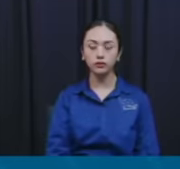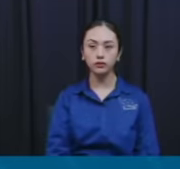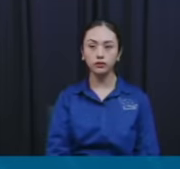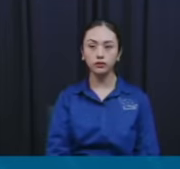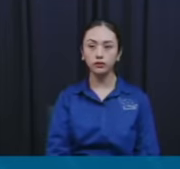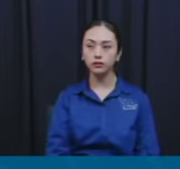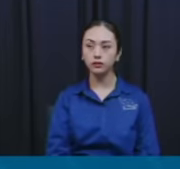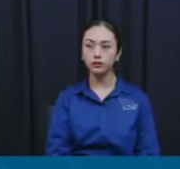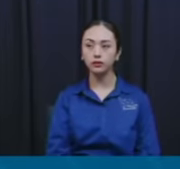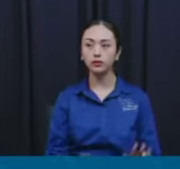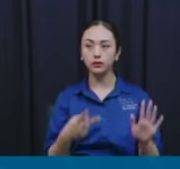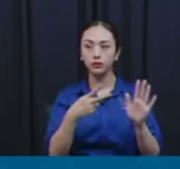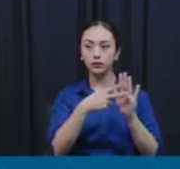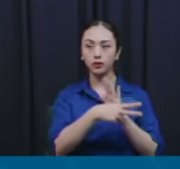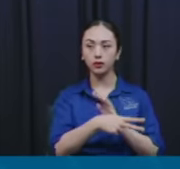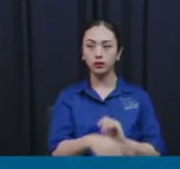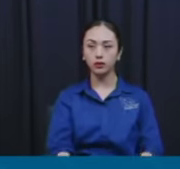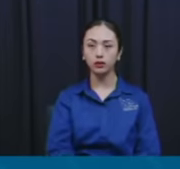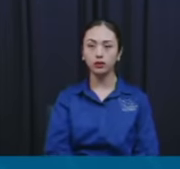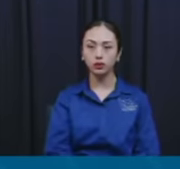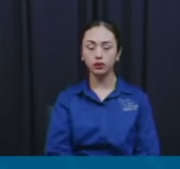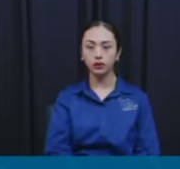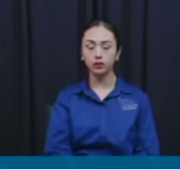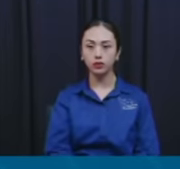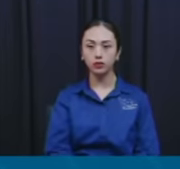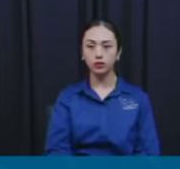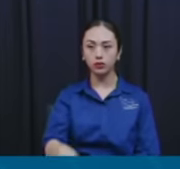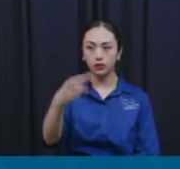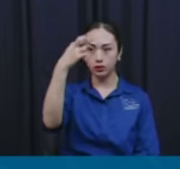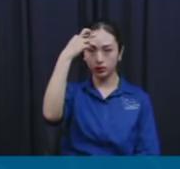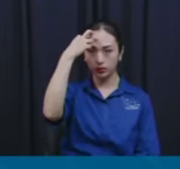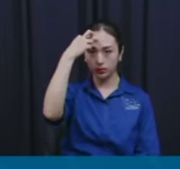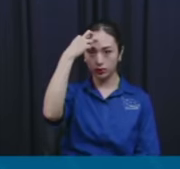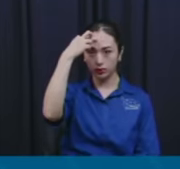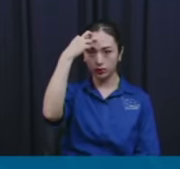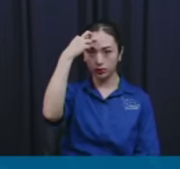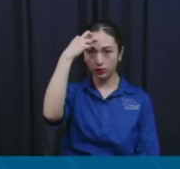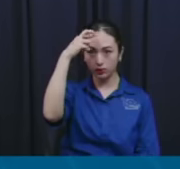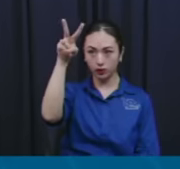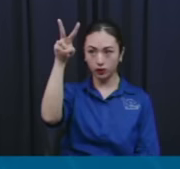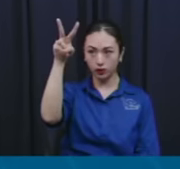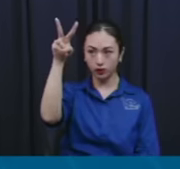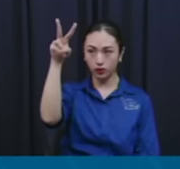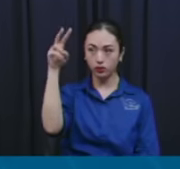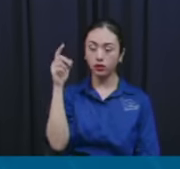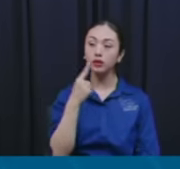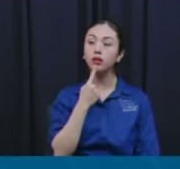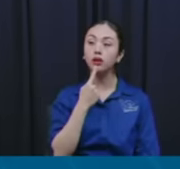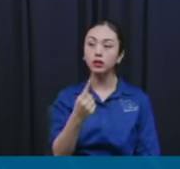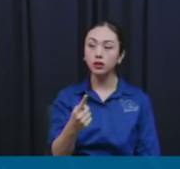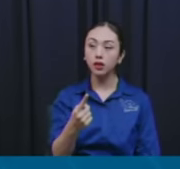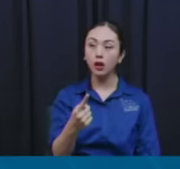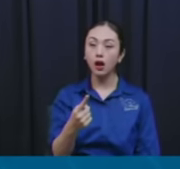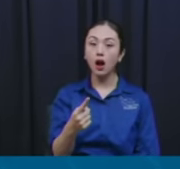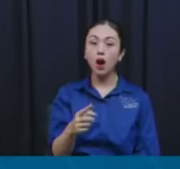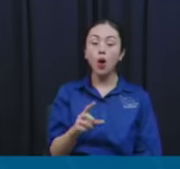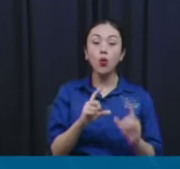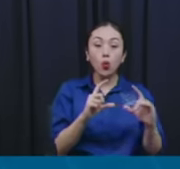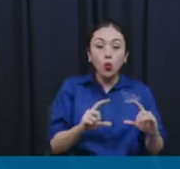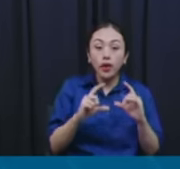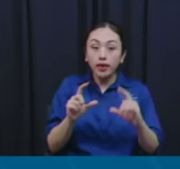servicio para para empezar después por ahí sobre todo Guarda tus sentimientos Ya no corazón Guarda tus